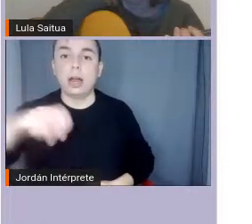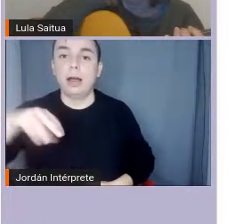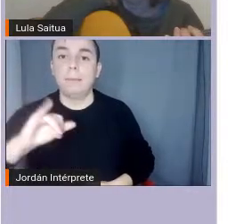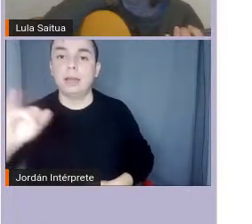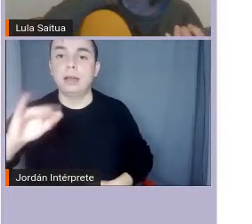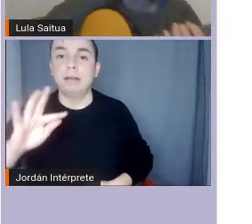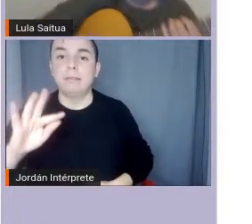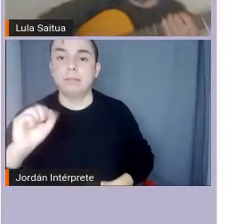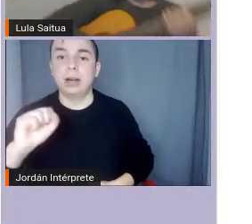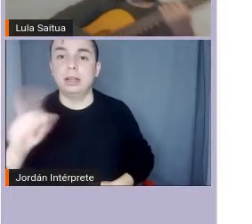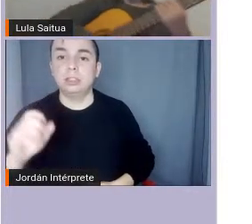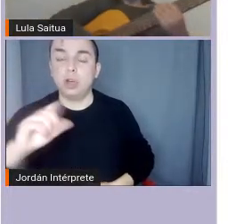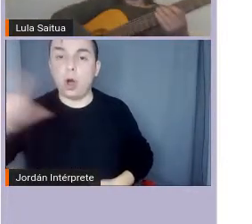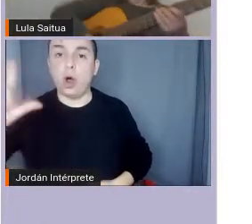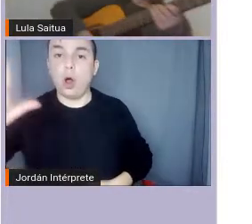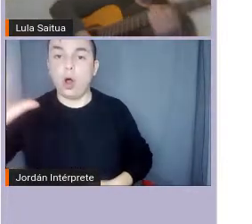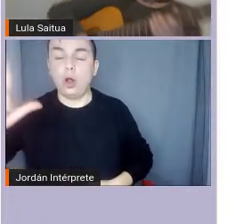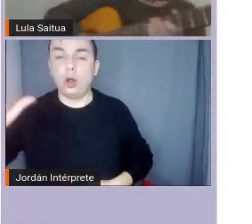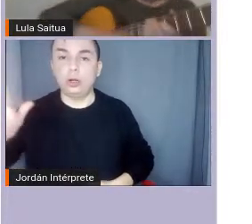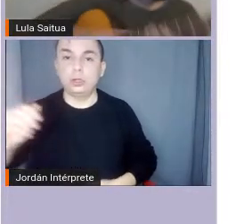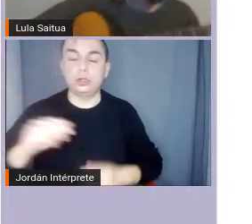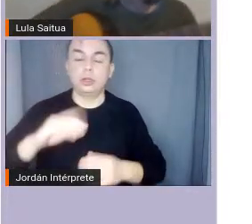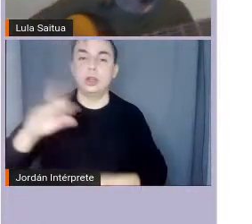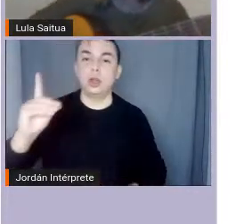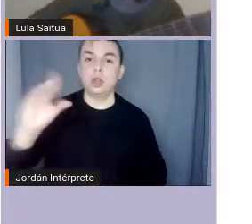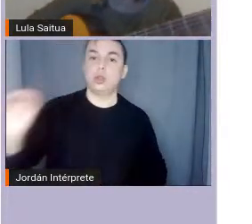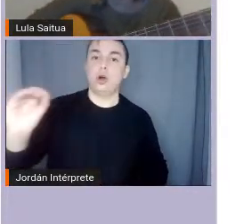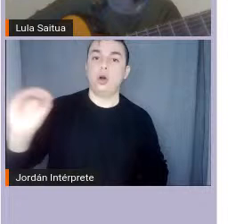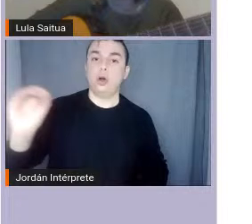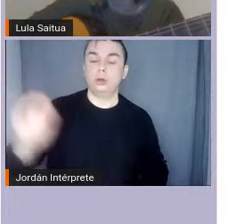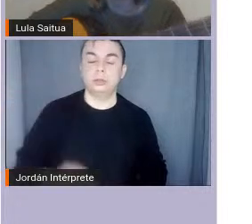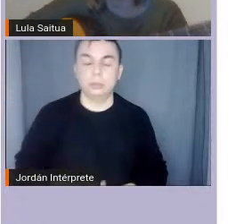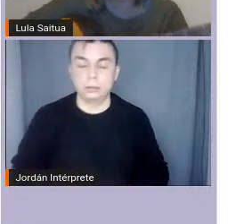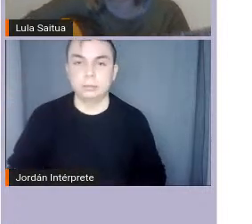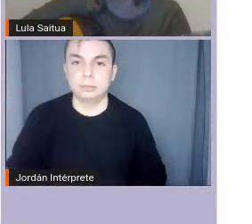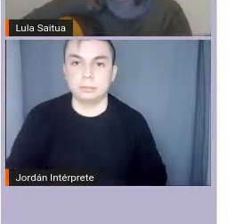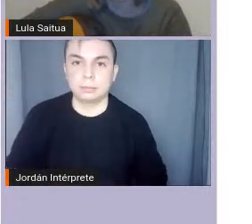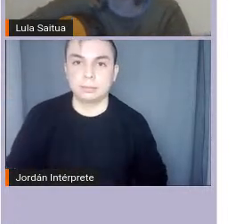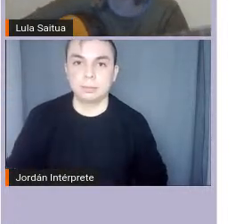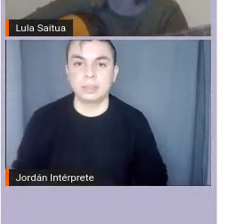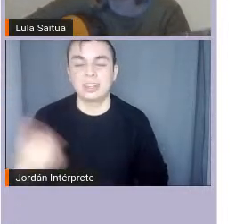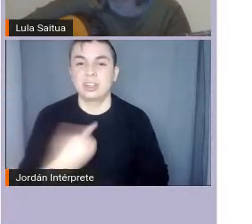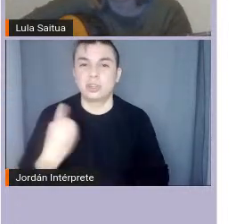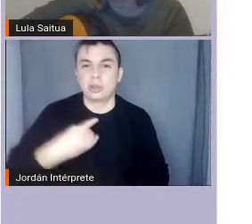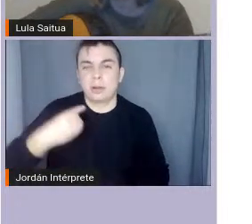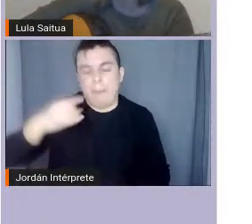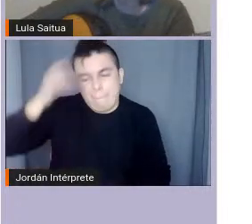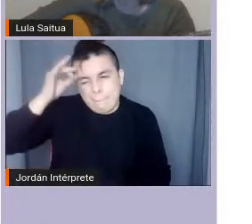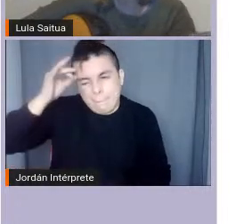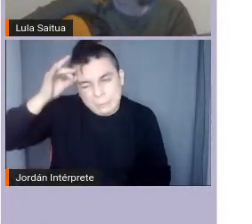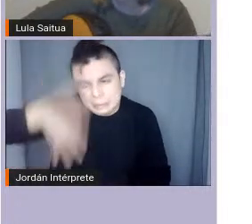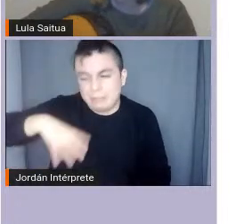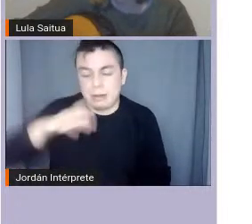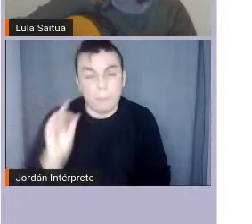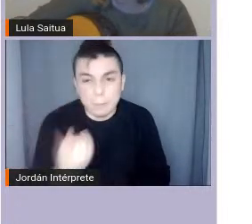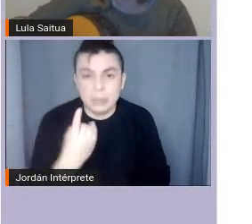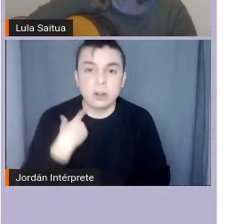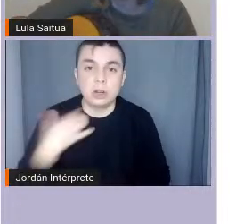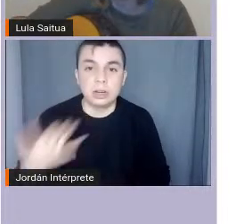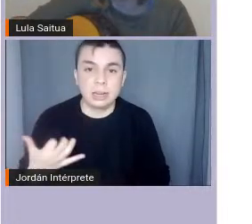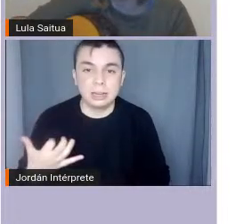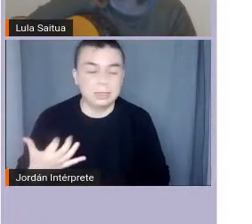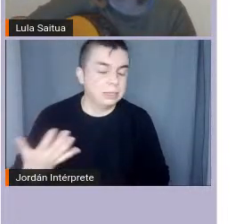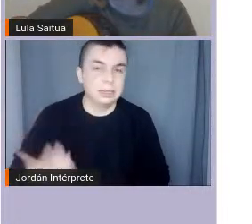La, si, do, ¿no es verdad? Entonces, lo primero que tenemos que saber, aunque no sepamos pauta, es el registro